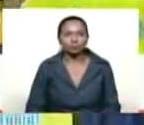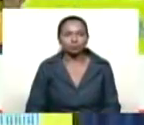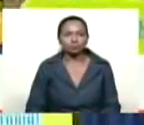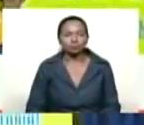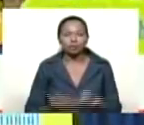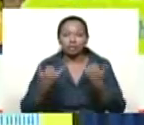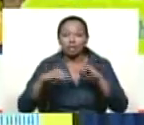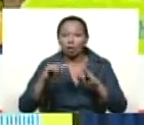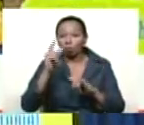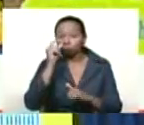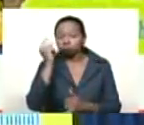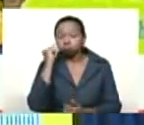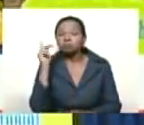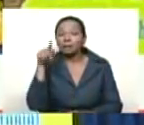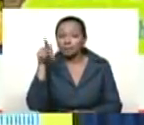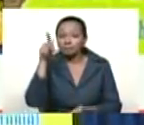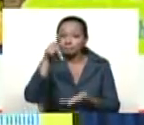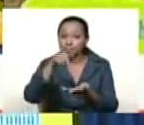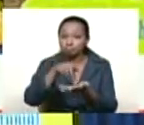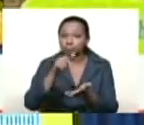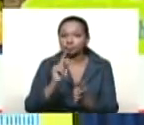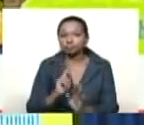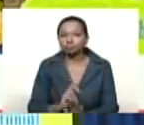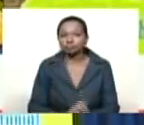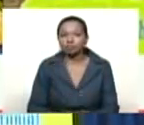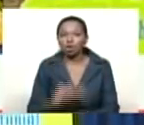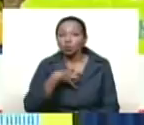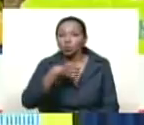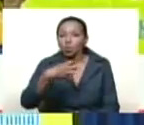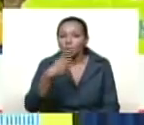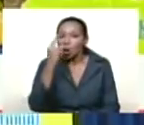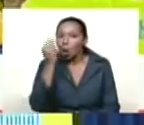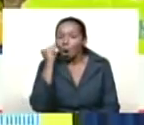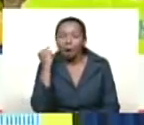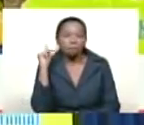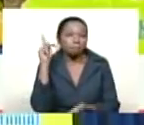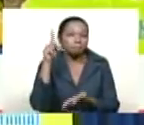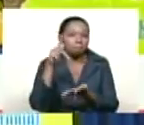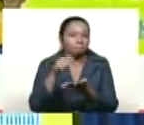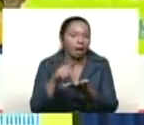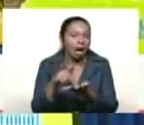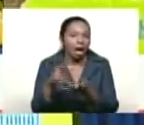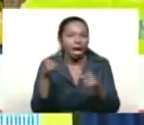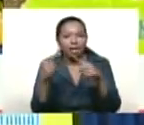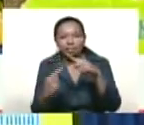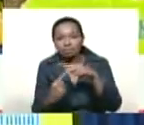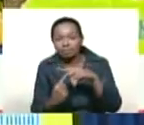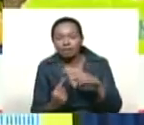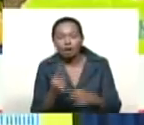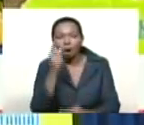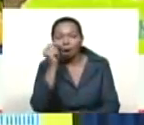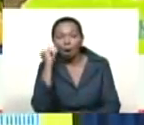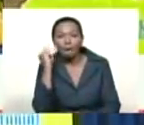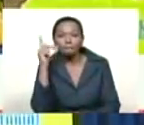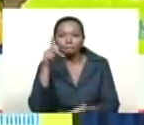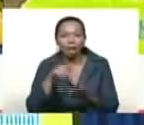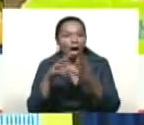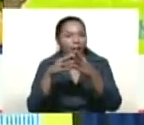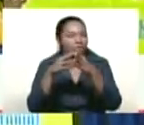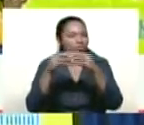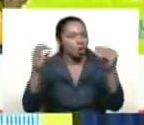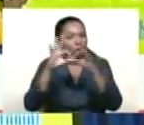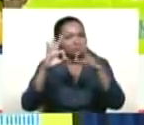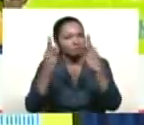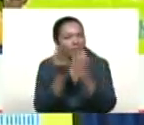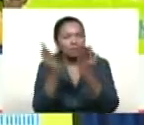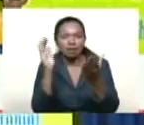Hijos e hijas también, sobrinos y sobrinas, tías y tíos, a todos los familiares